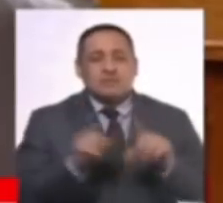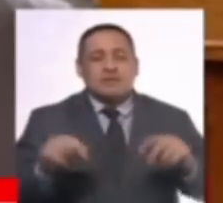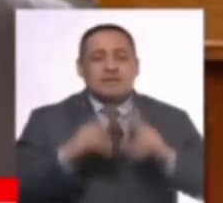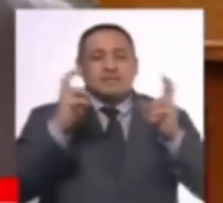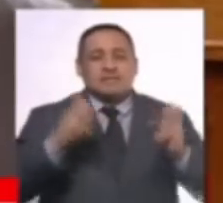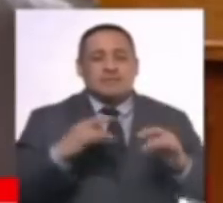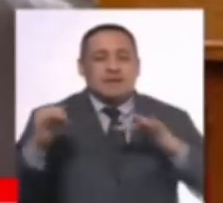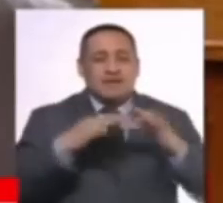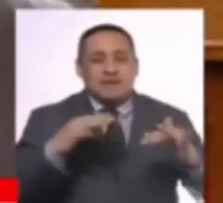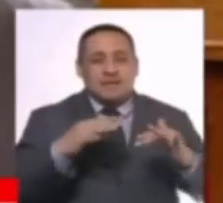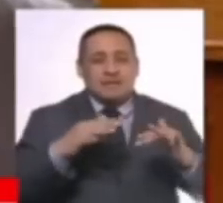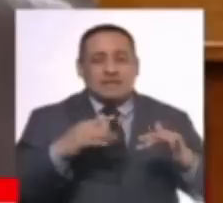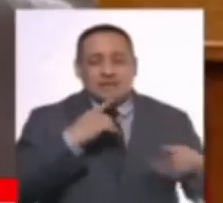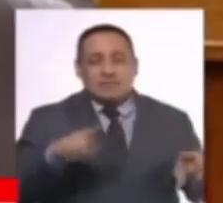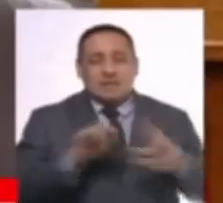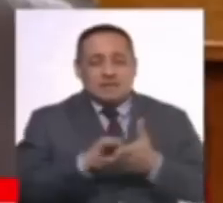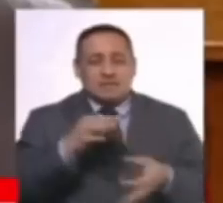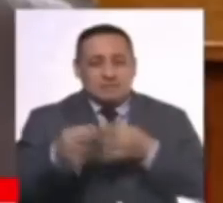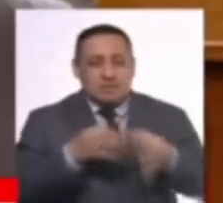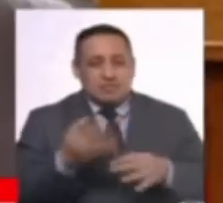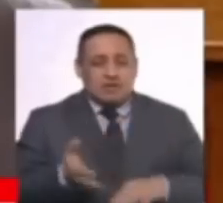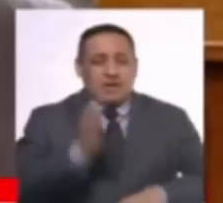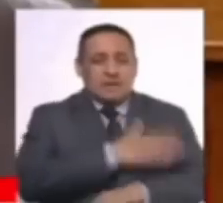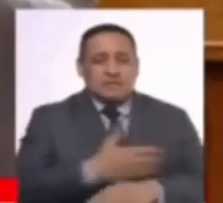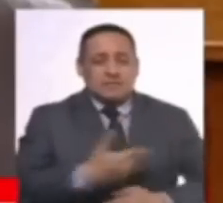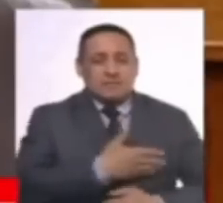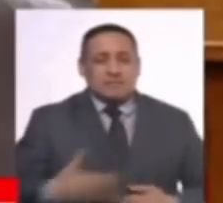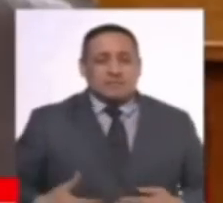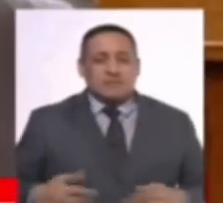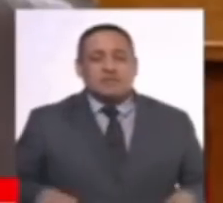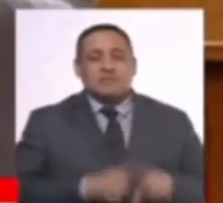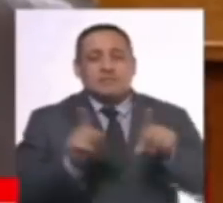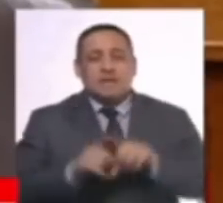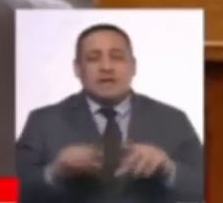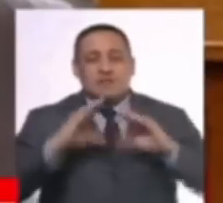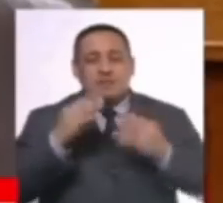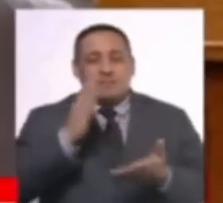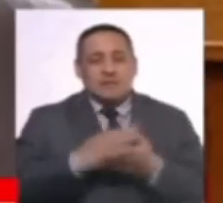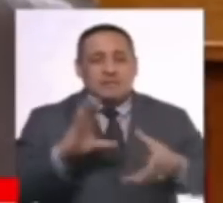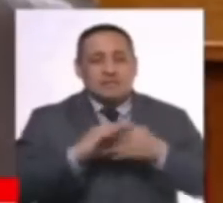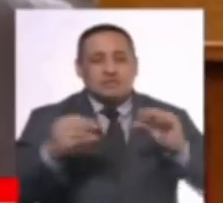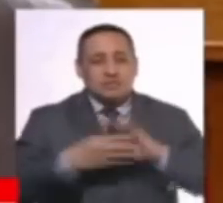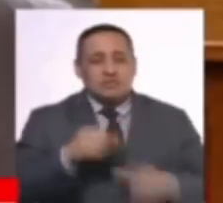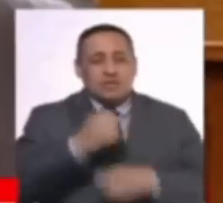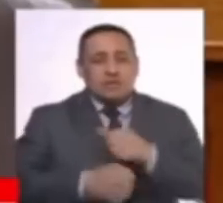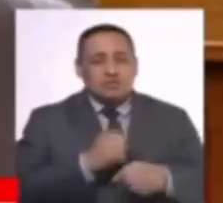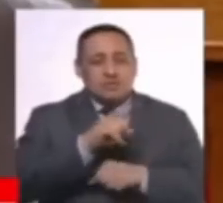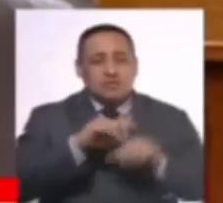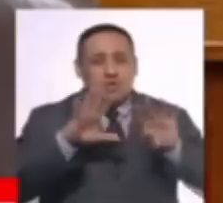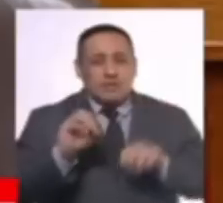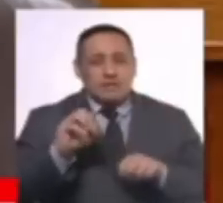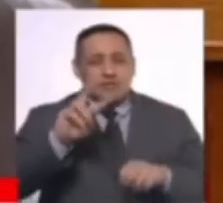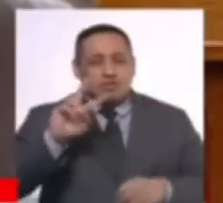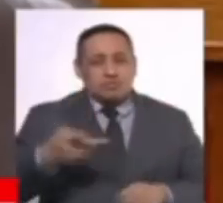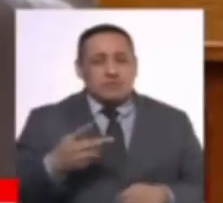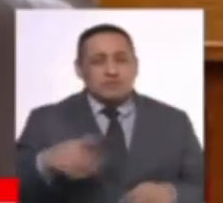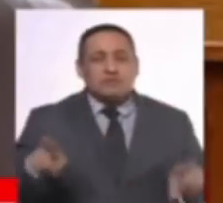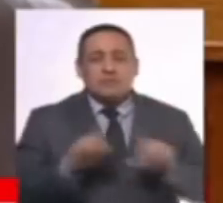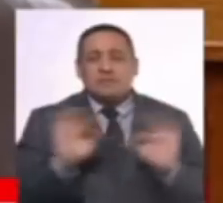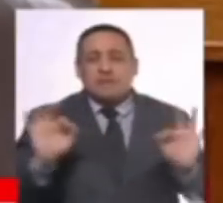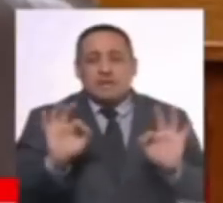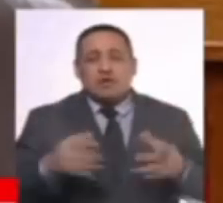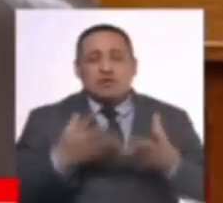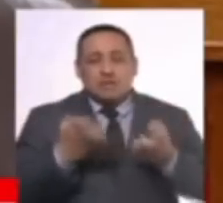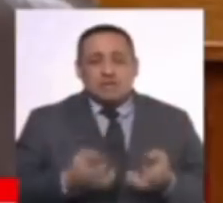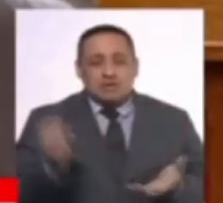tema de la guerra del Pacífico a la que él se había referido a ese presidente. Luego toqué parte de la historia de los años 90 y el 2000. Yo traté eso. ¿O